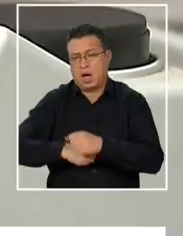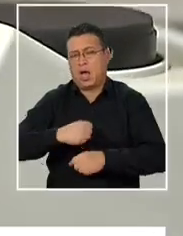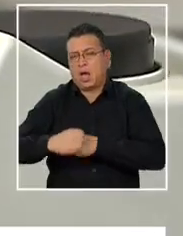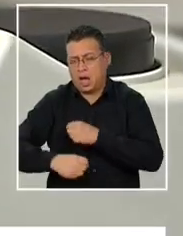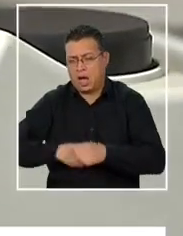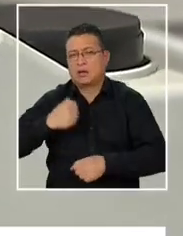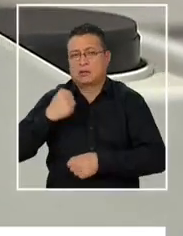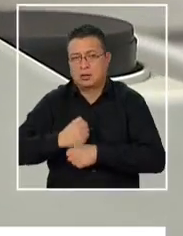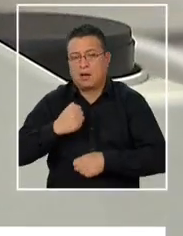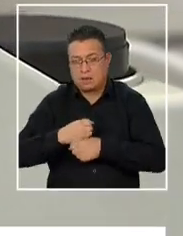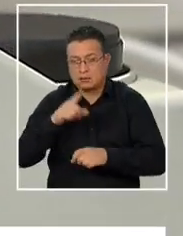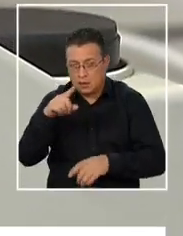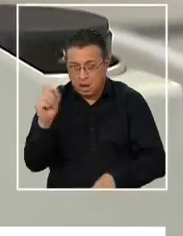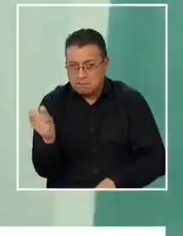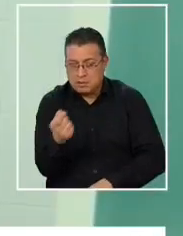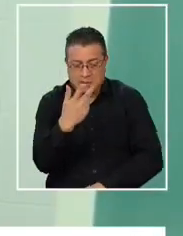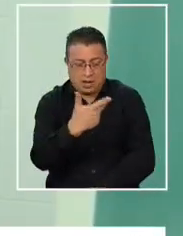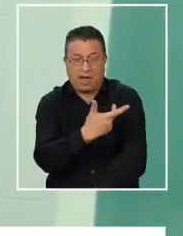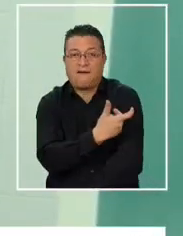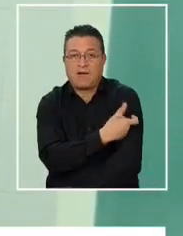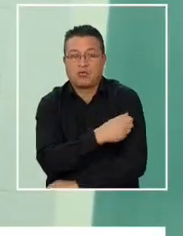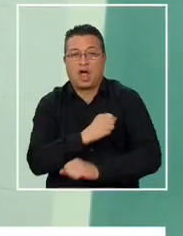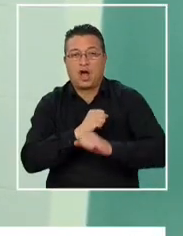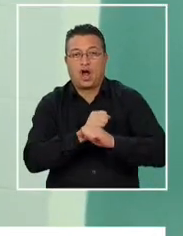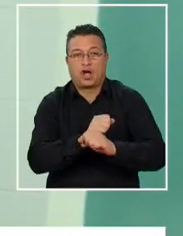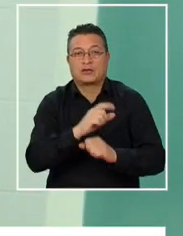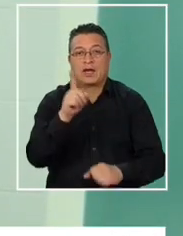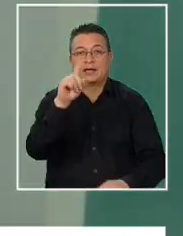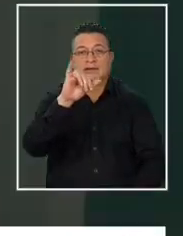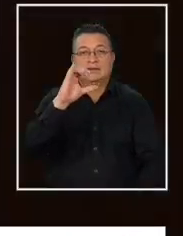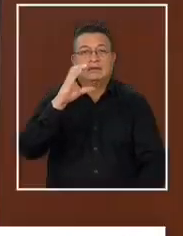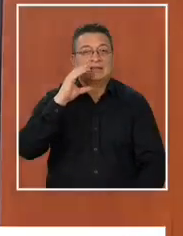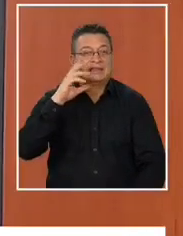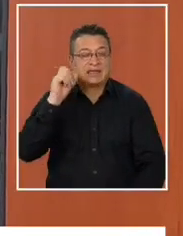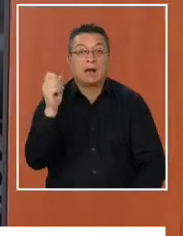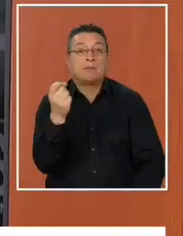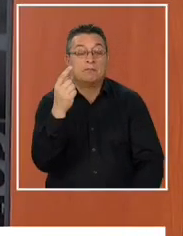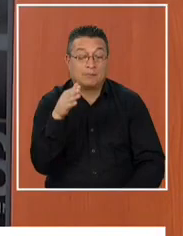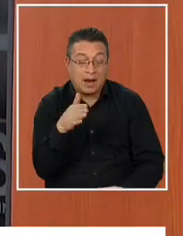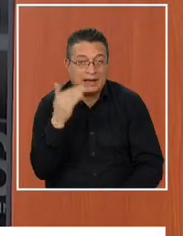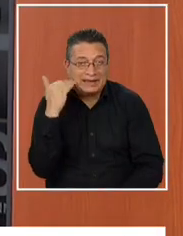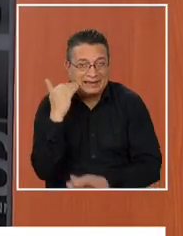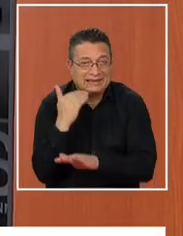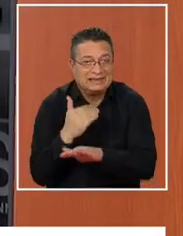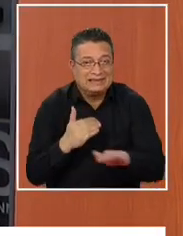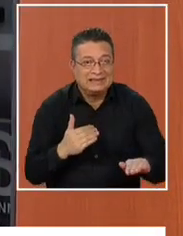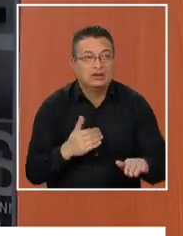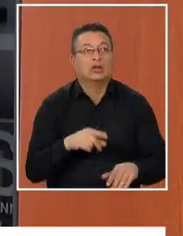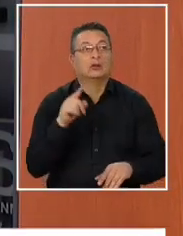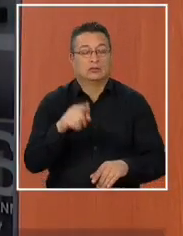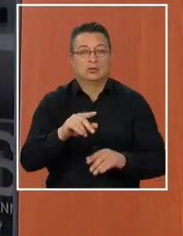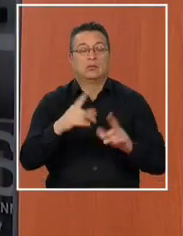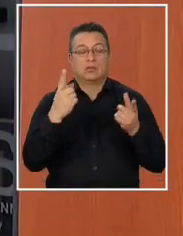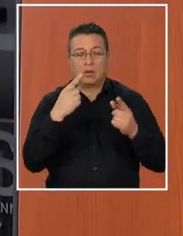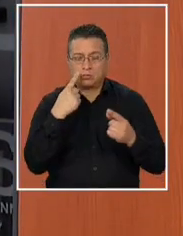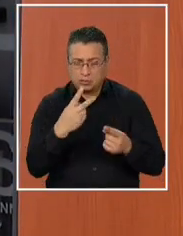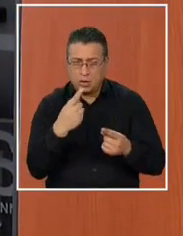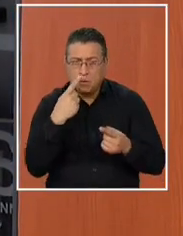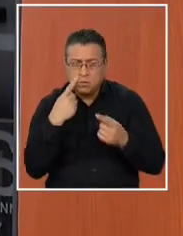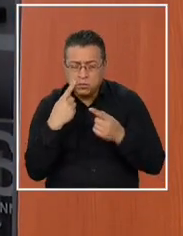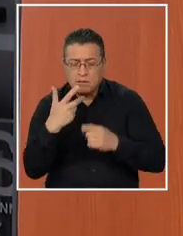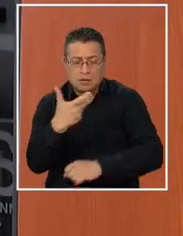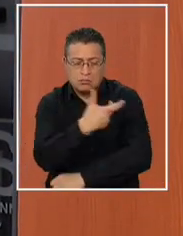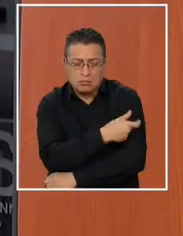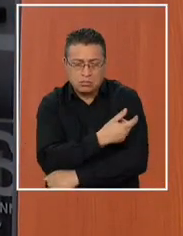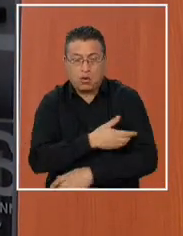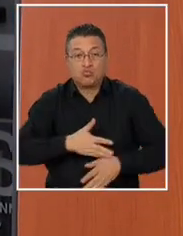lo que podría convertirse en la primera vacuna contra este virus apta para menores. Está basada en una plataforma de vacunación que permite su